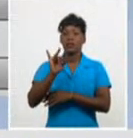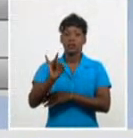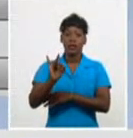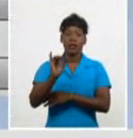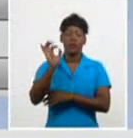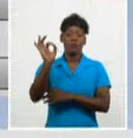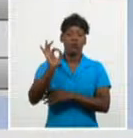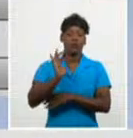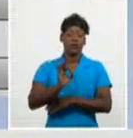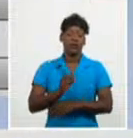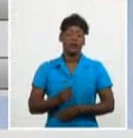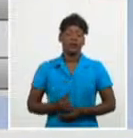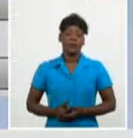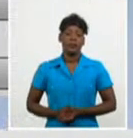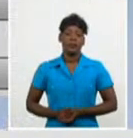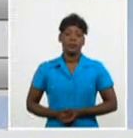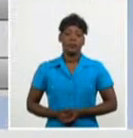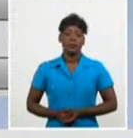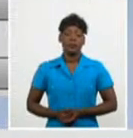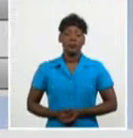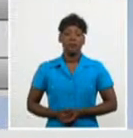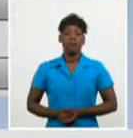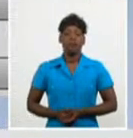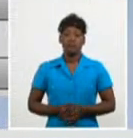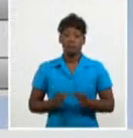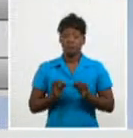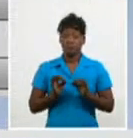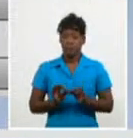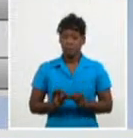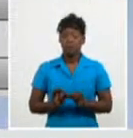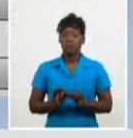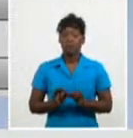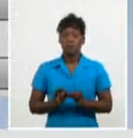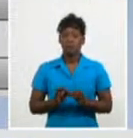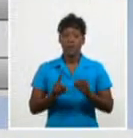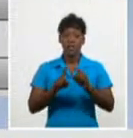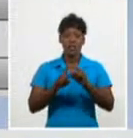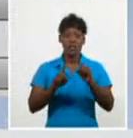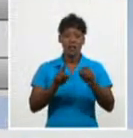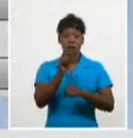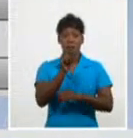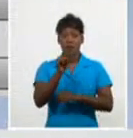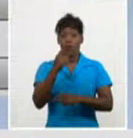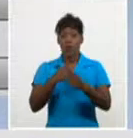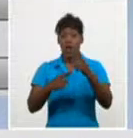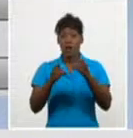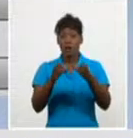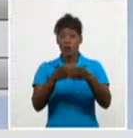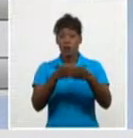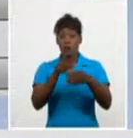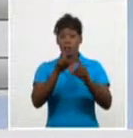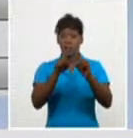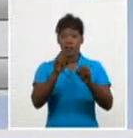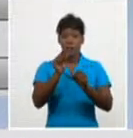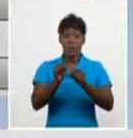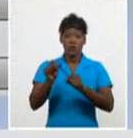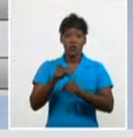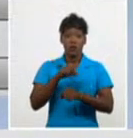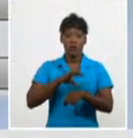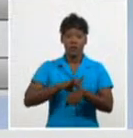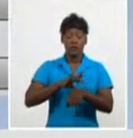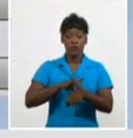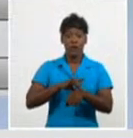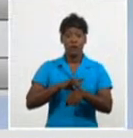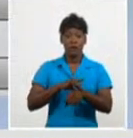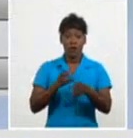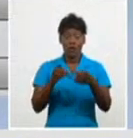5,67%. O sea, de prácticamente 100 personas que enferman, fallecen alrededor de